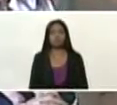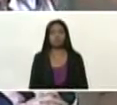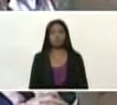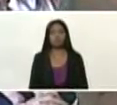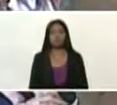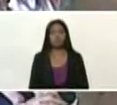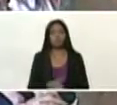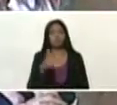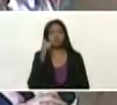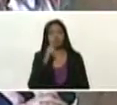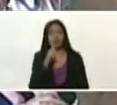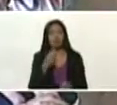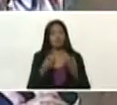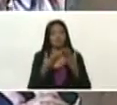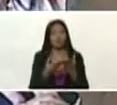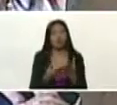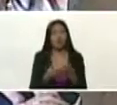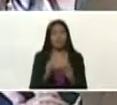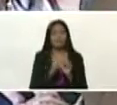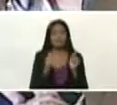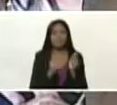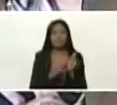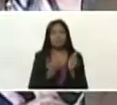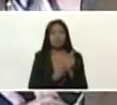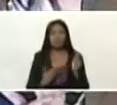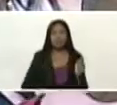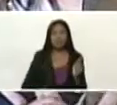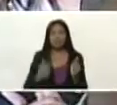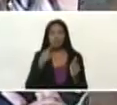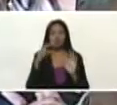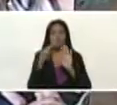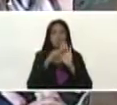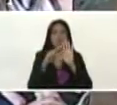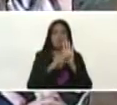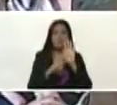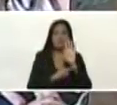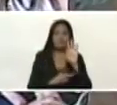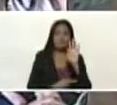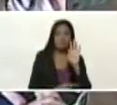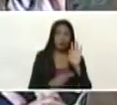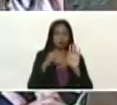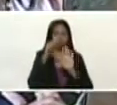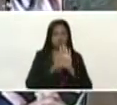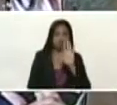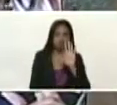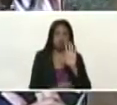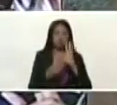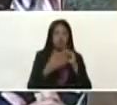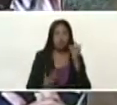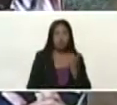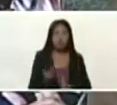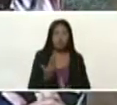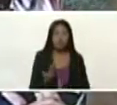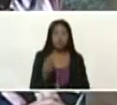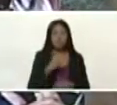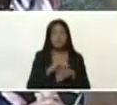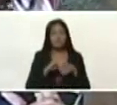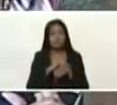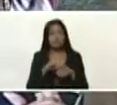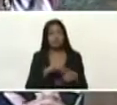El sábado, conversando con la vicepresidenta, ya me dio unos lineamientos de este importante